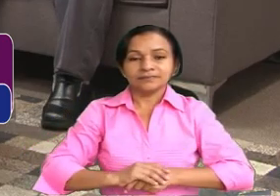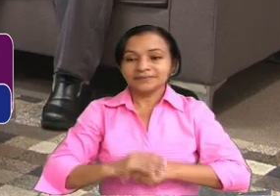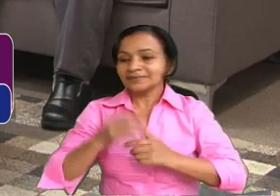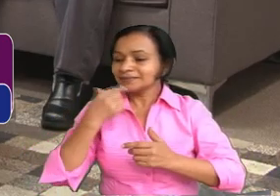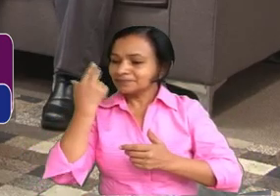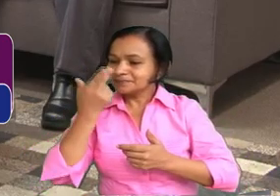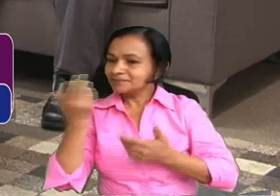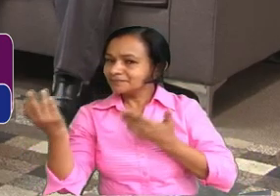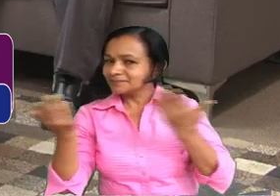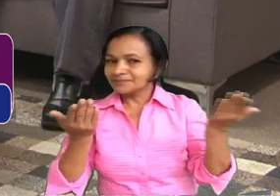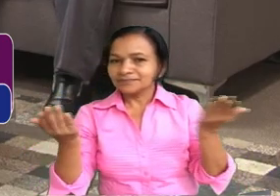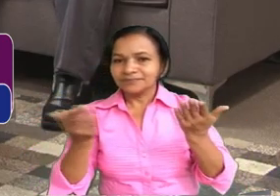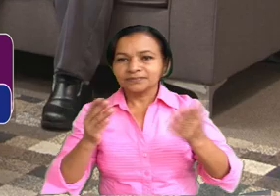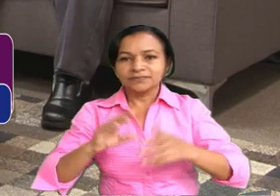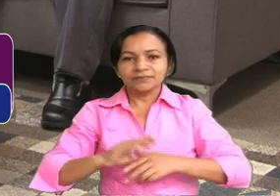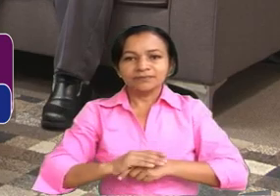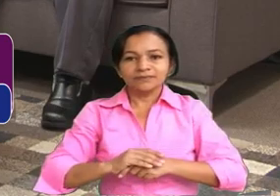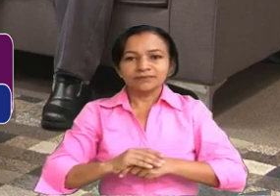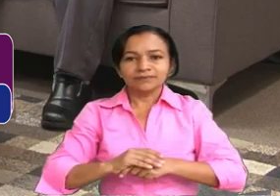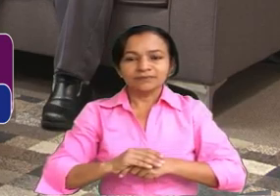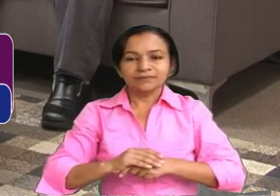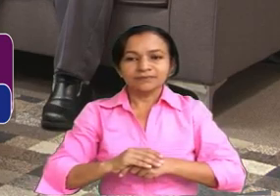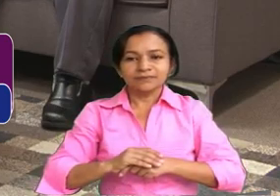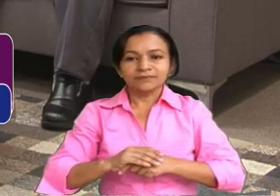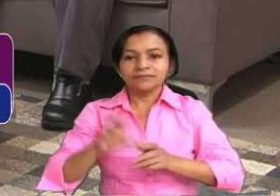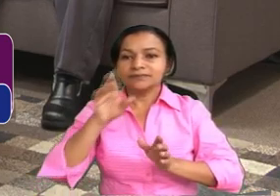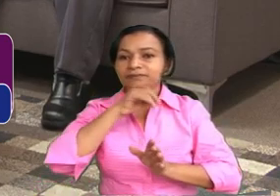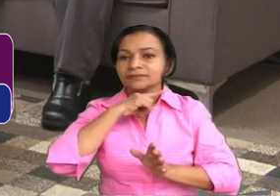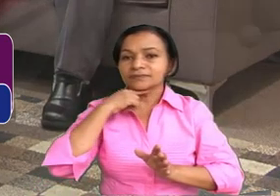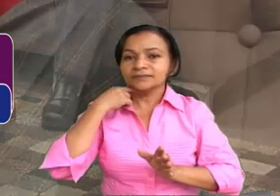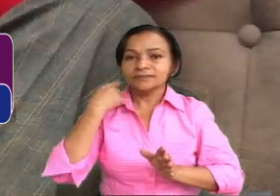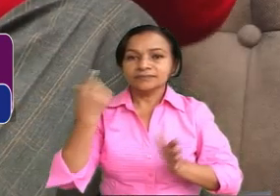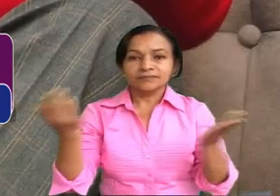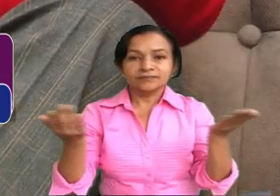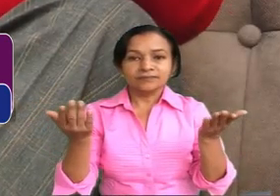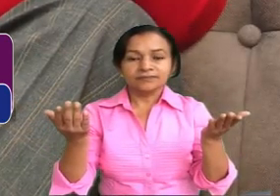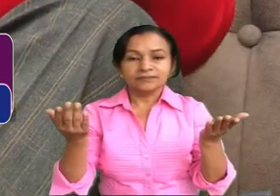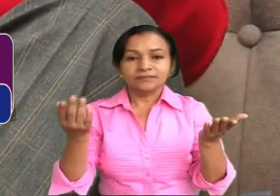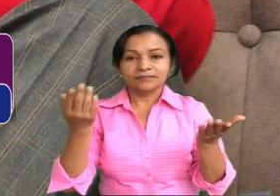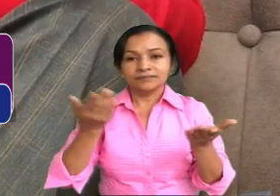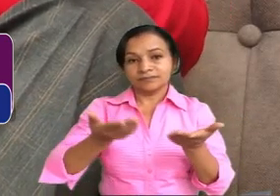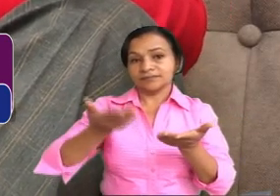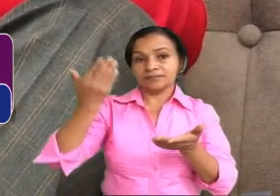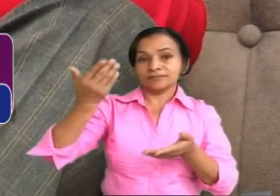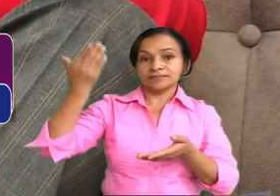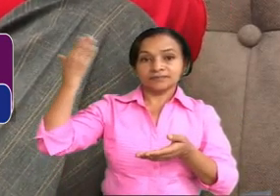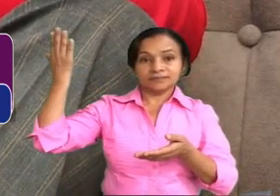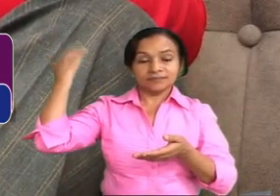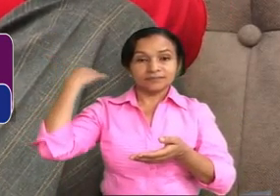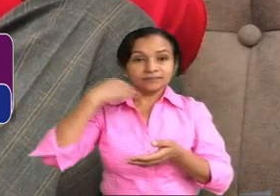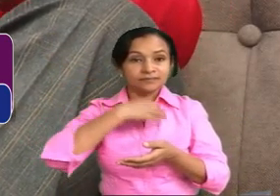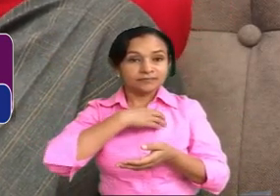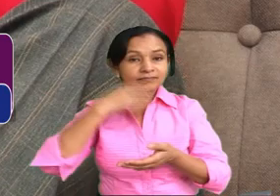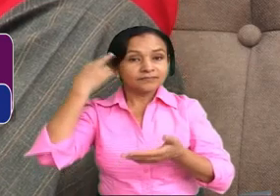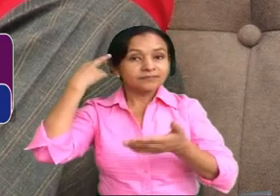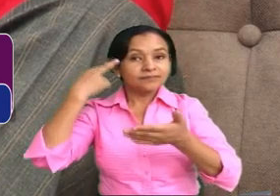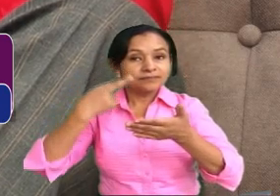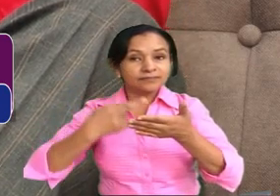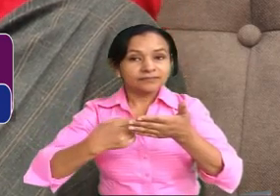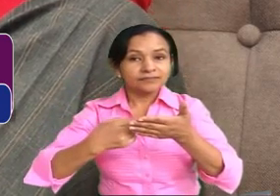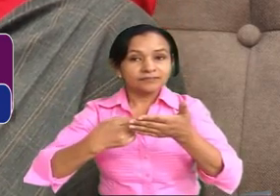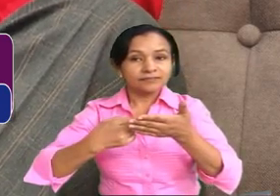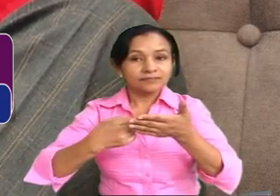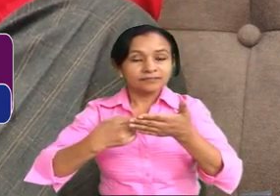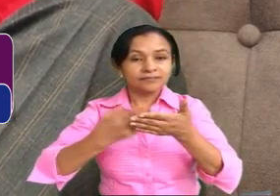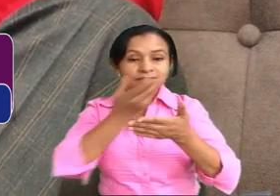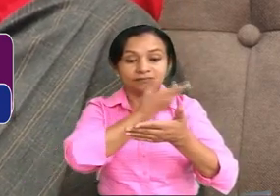Está bien, mire. La realidad es que nosotros, viendo el pasado, nuestra historia, nosotros fuimos colonizados